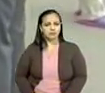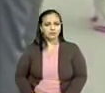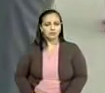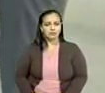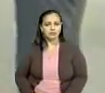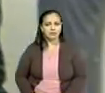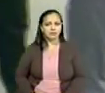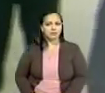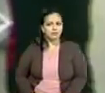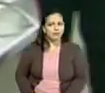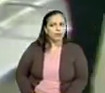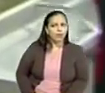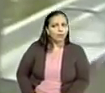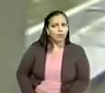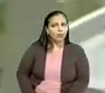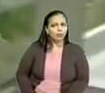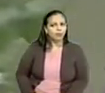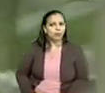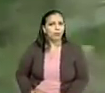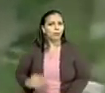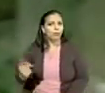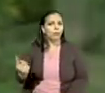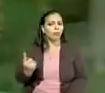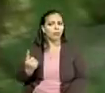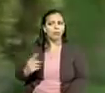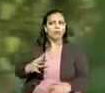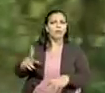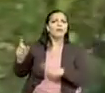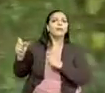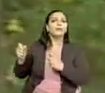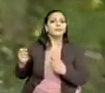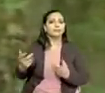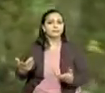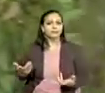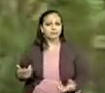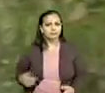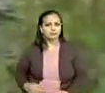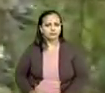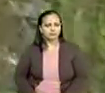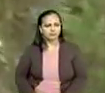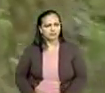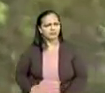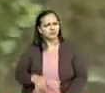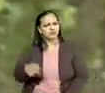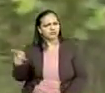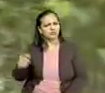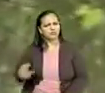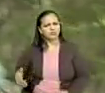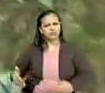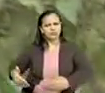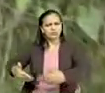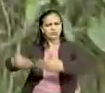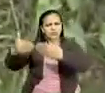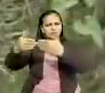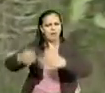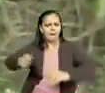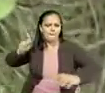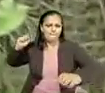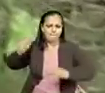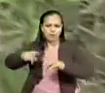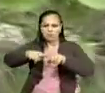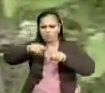nunca falta que aparezcan por ahí los dueños de lo ajeno. ¿Pero ellos se trepan o se meten por ahí? Yo he visto las